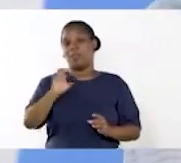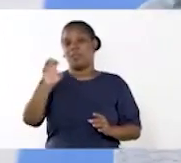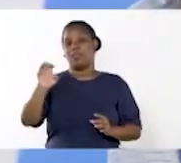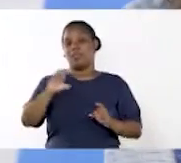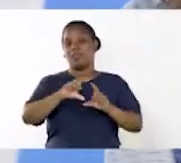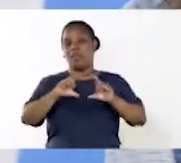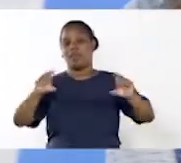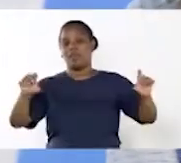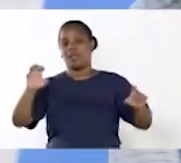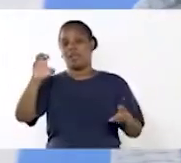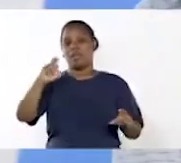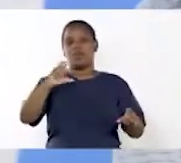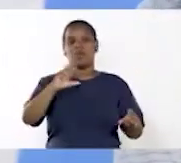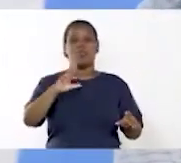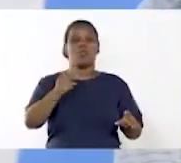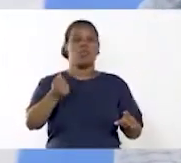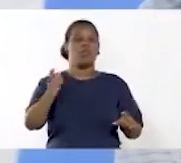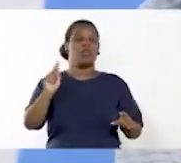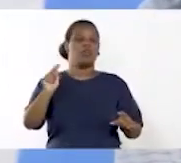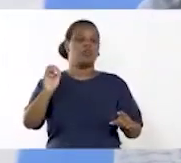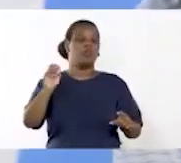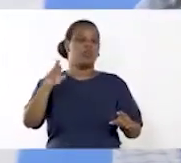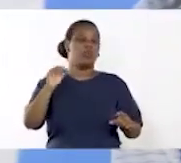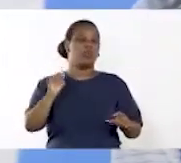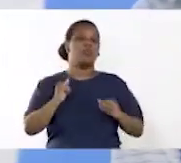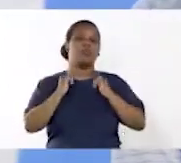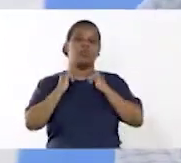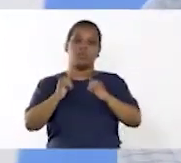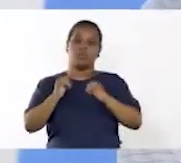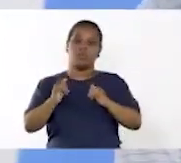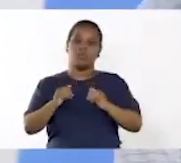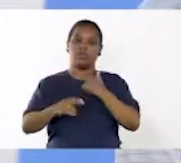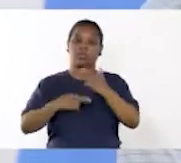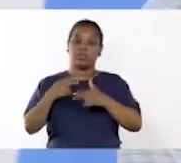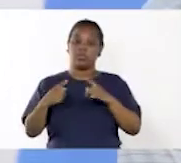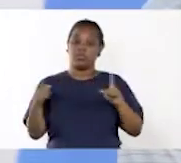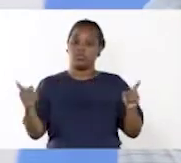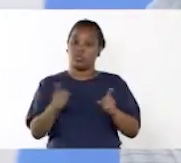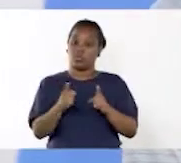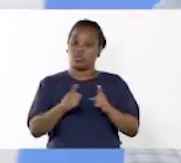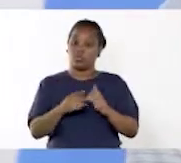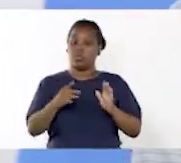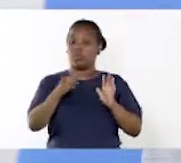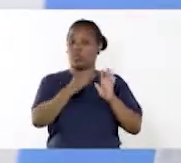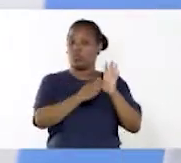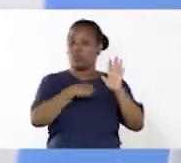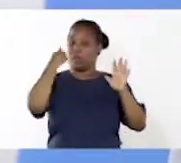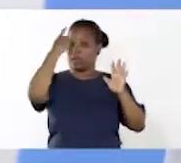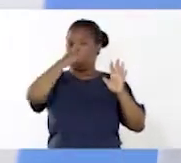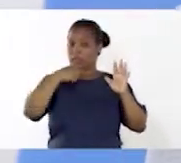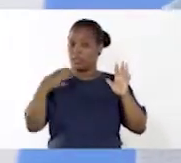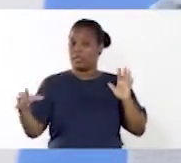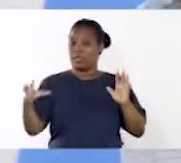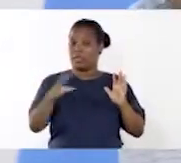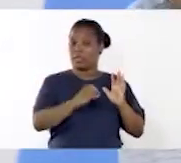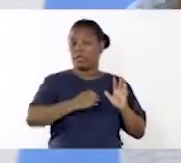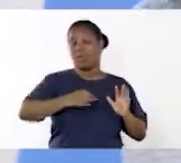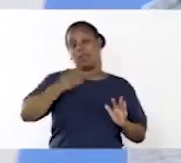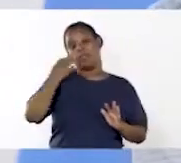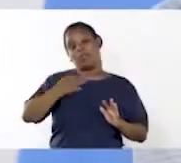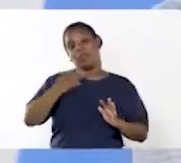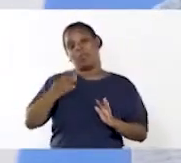estar informándose nuestros estudiantes y haciendo su resumen en sus características generales de las fajas a las que estamos haciendo